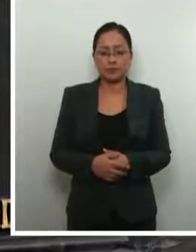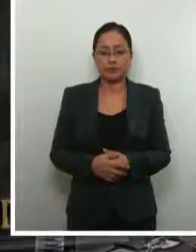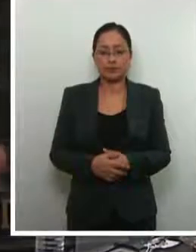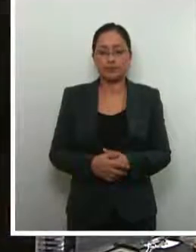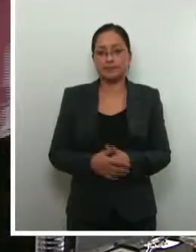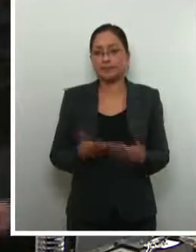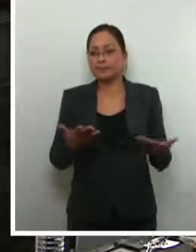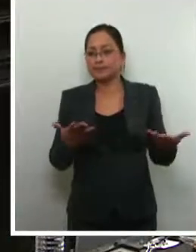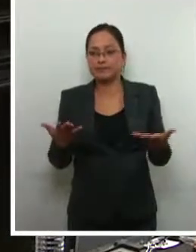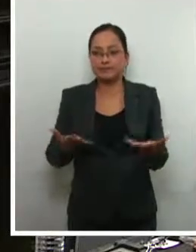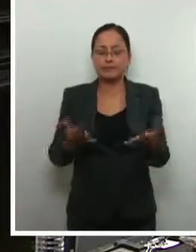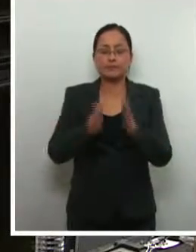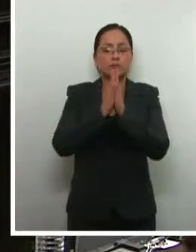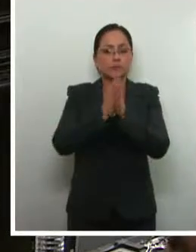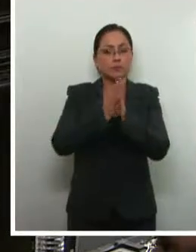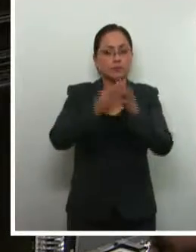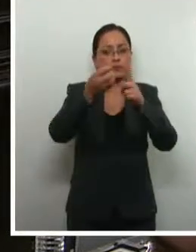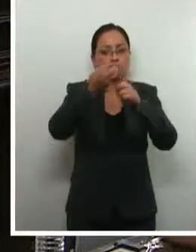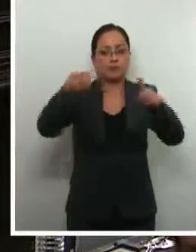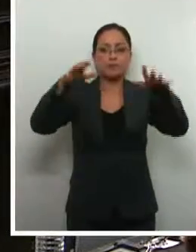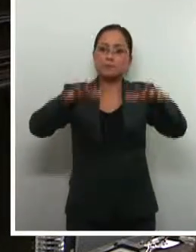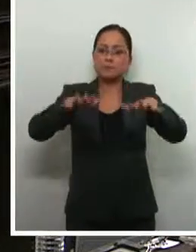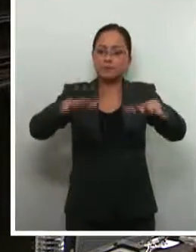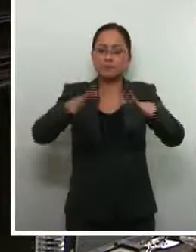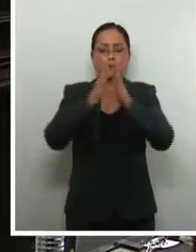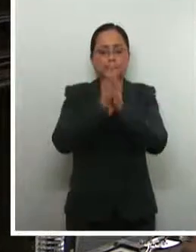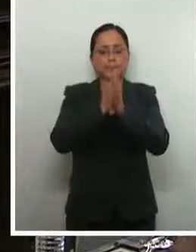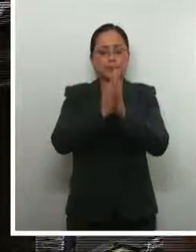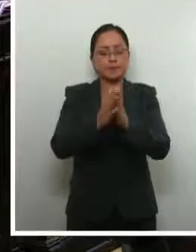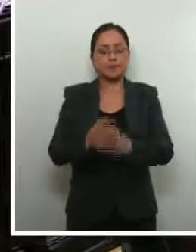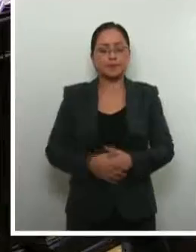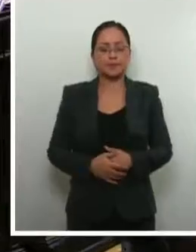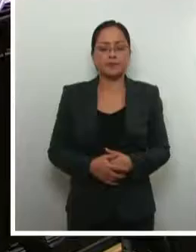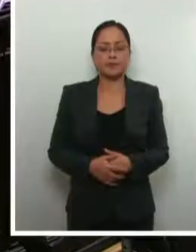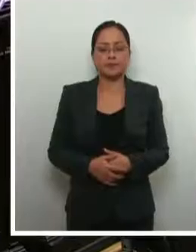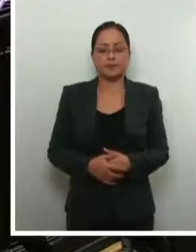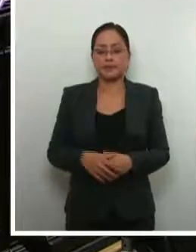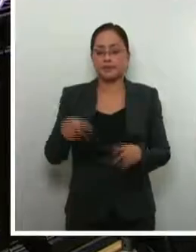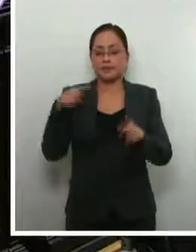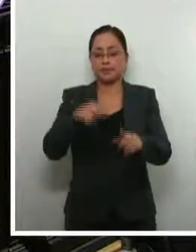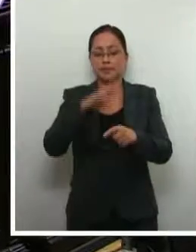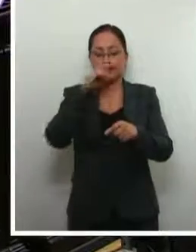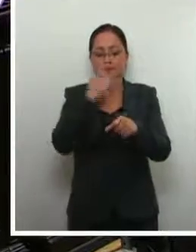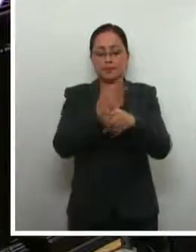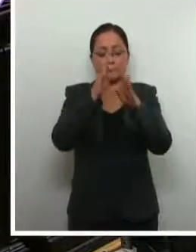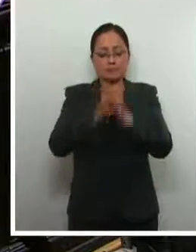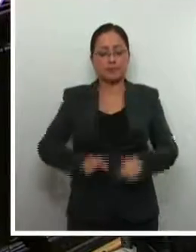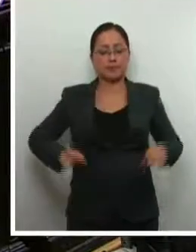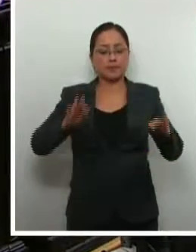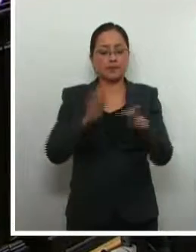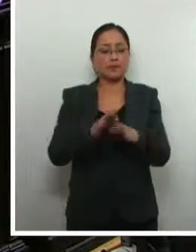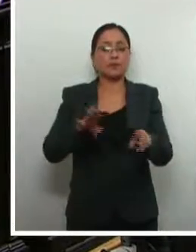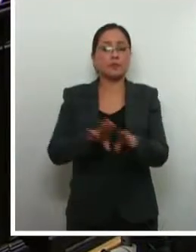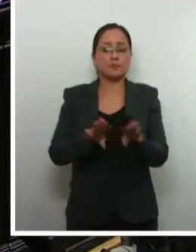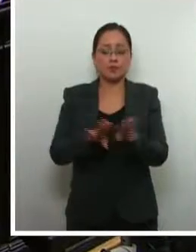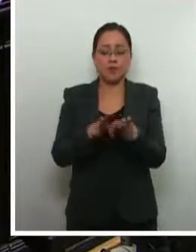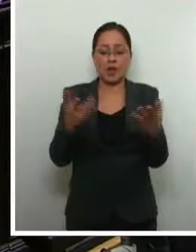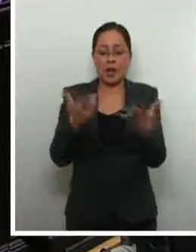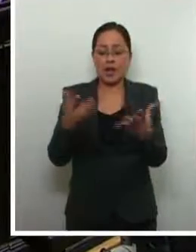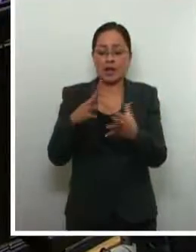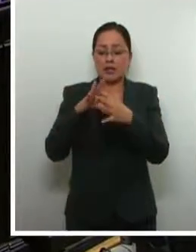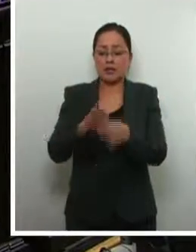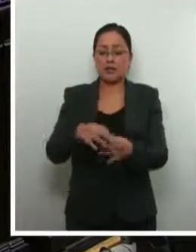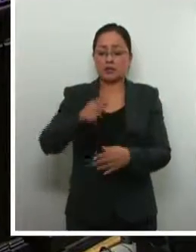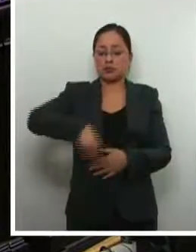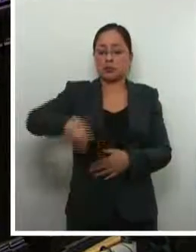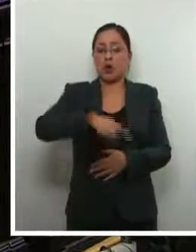Por favor, orden en la sala, si son tan amables. El papel fundamental, como se creó la